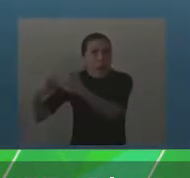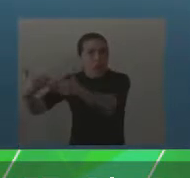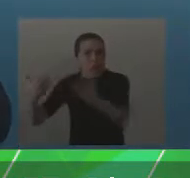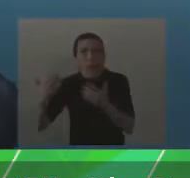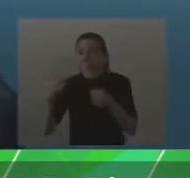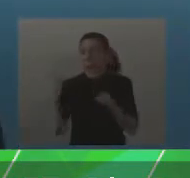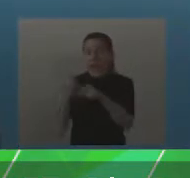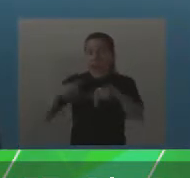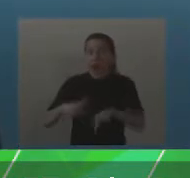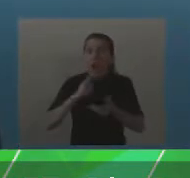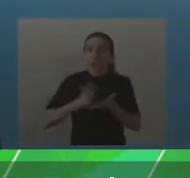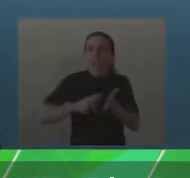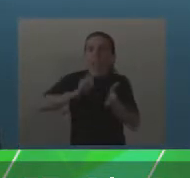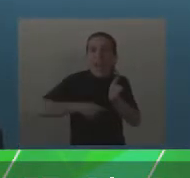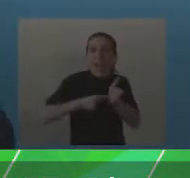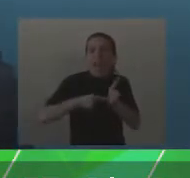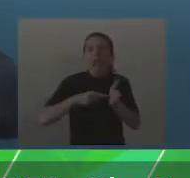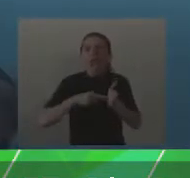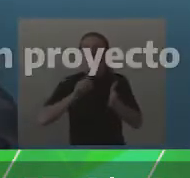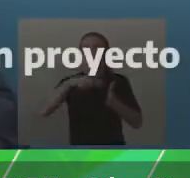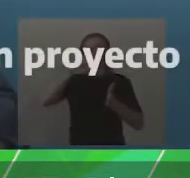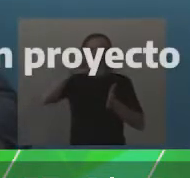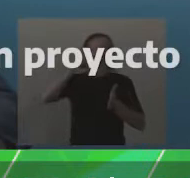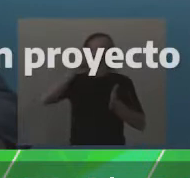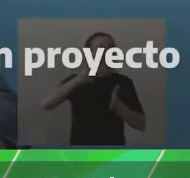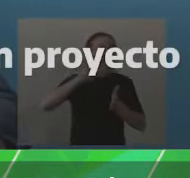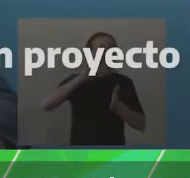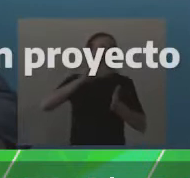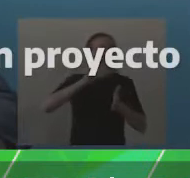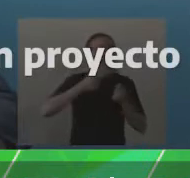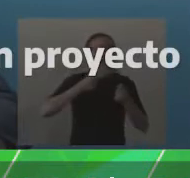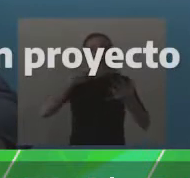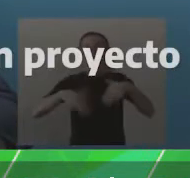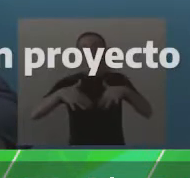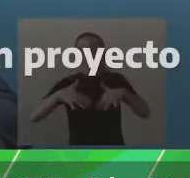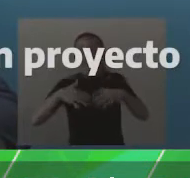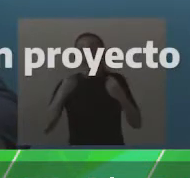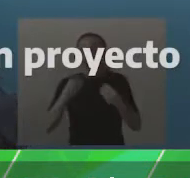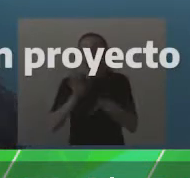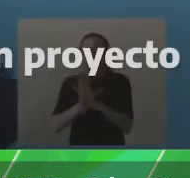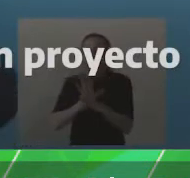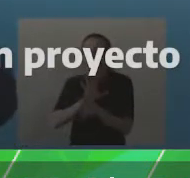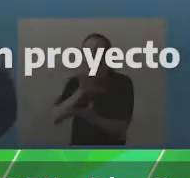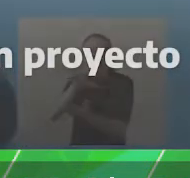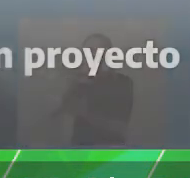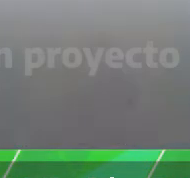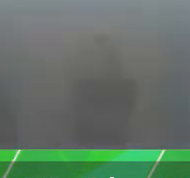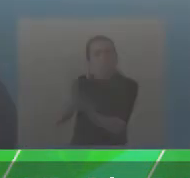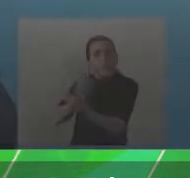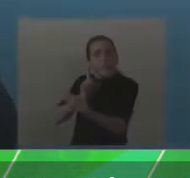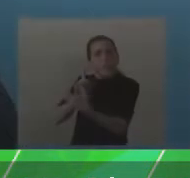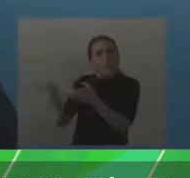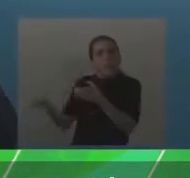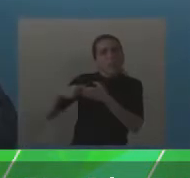una política de empleo muy importante. Son más de 7.400 puestos de trabajo directos que maneja este grupo económico,